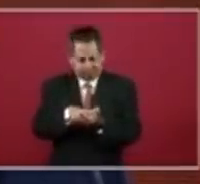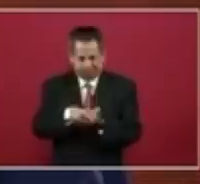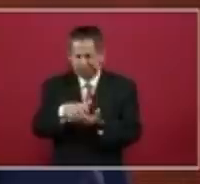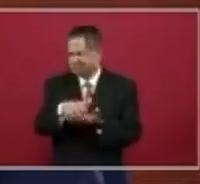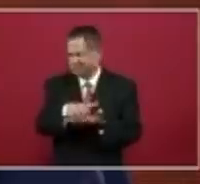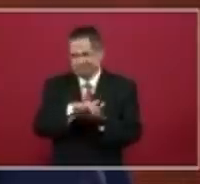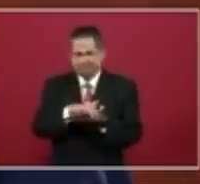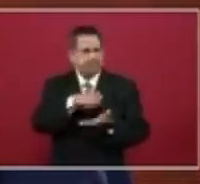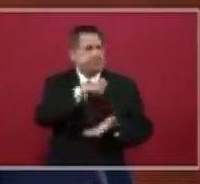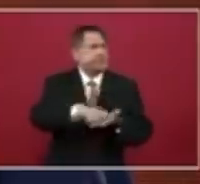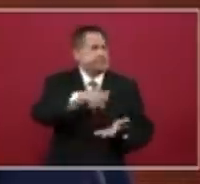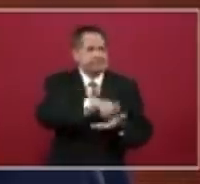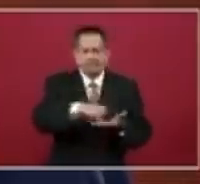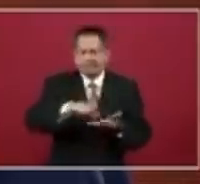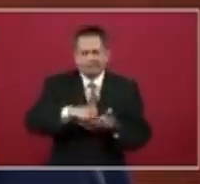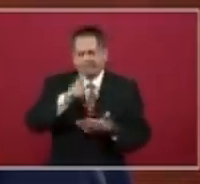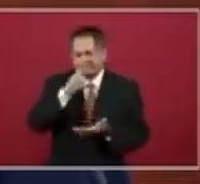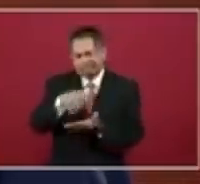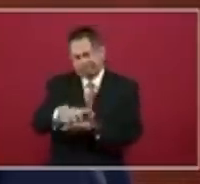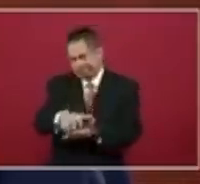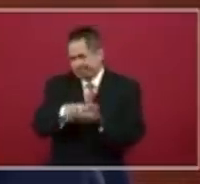mucho en las compras,